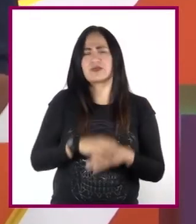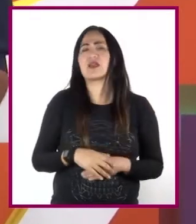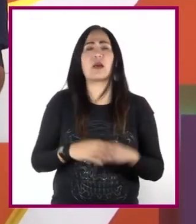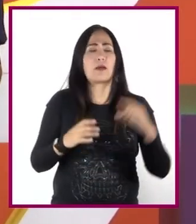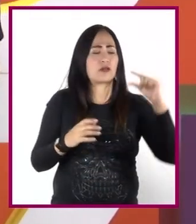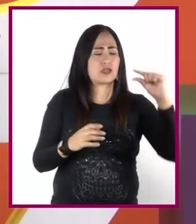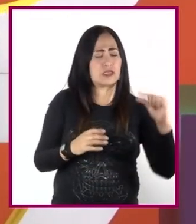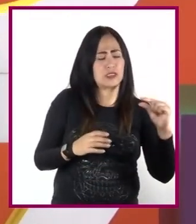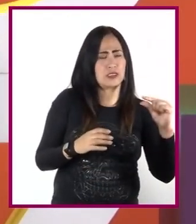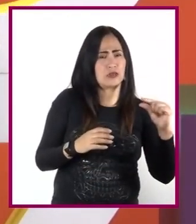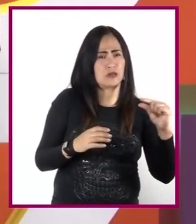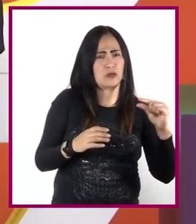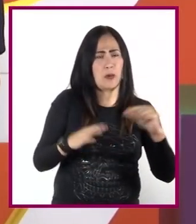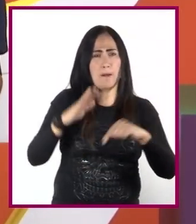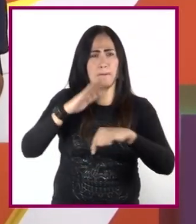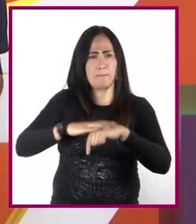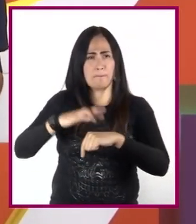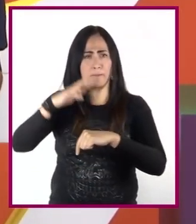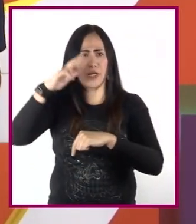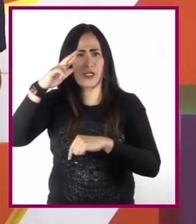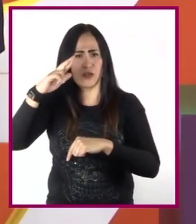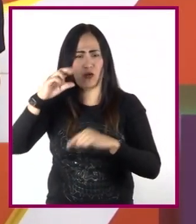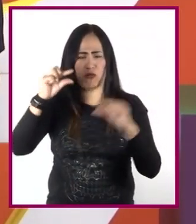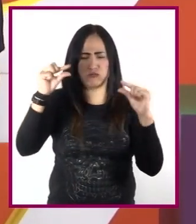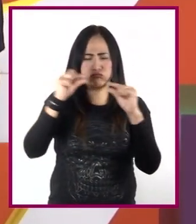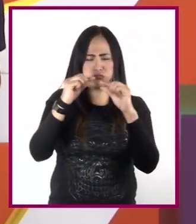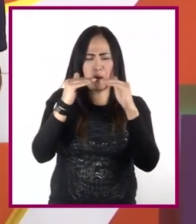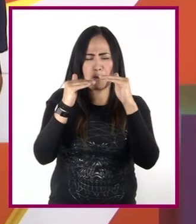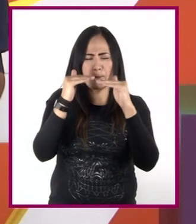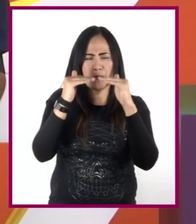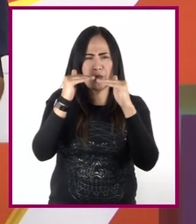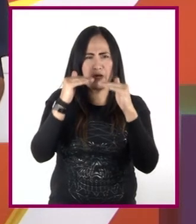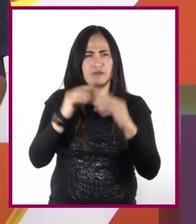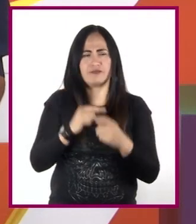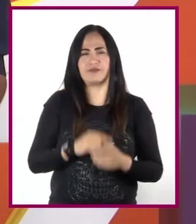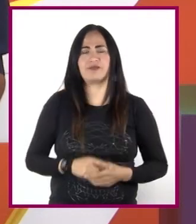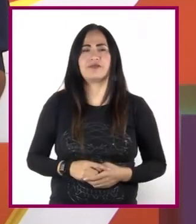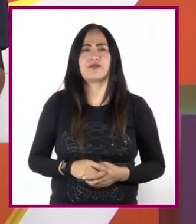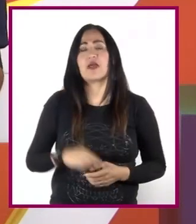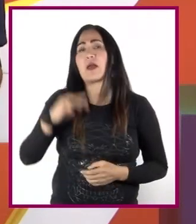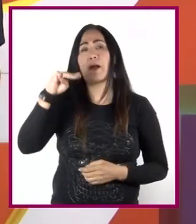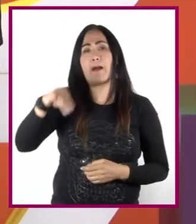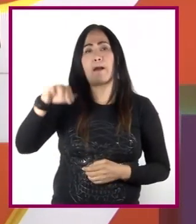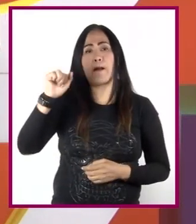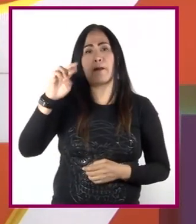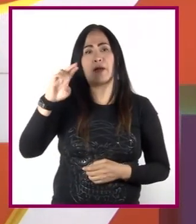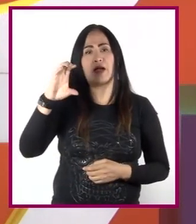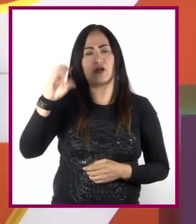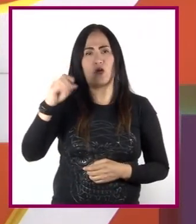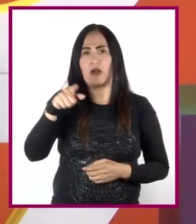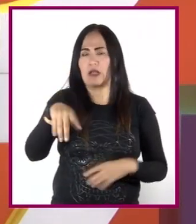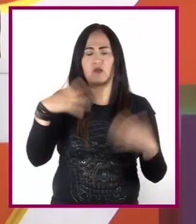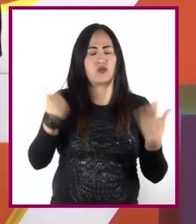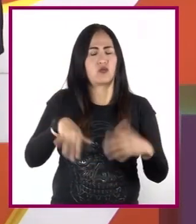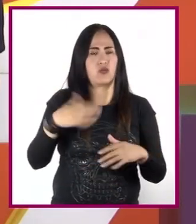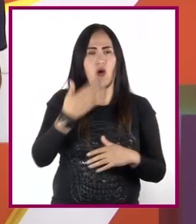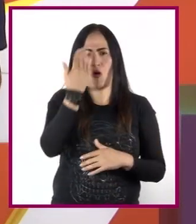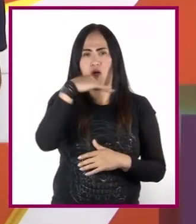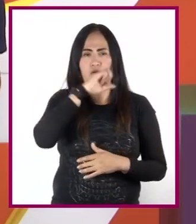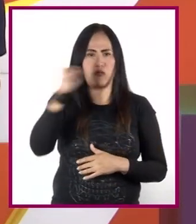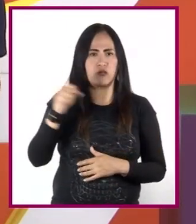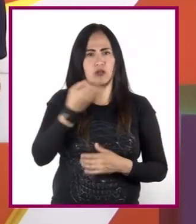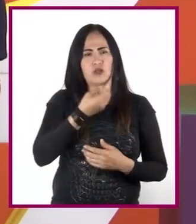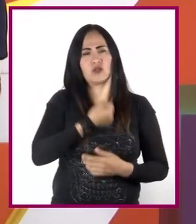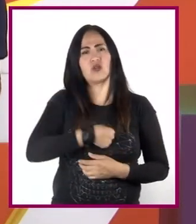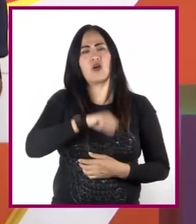menor difiere poco en proporción del valor mayor. Marco es un experto en nutrición y trabaja en un